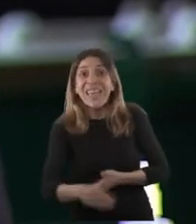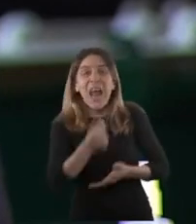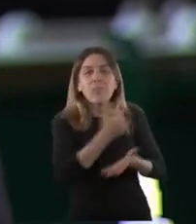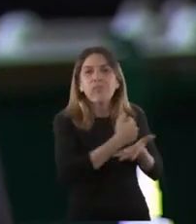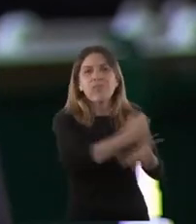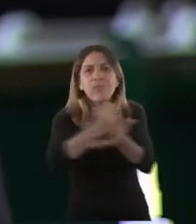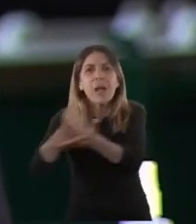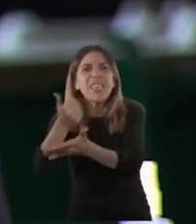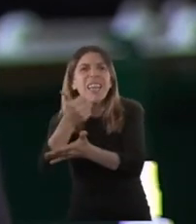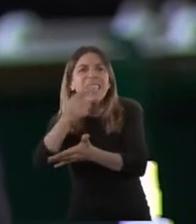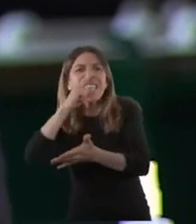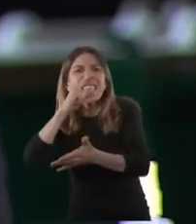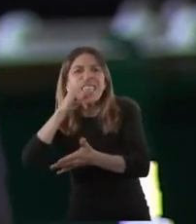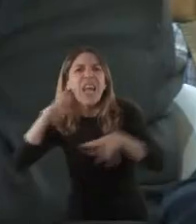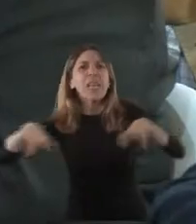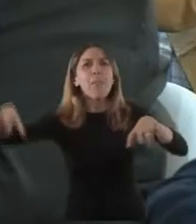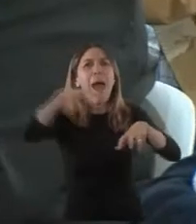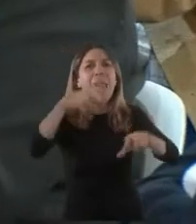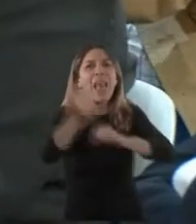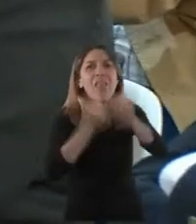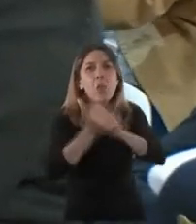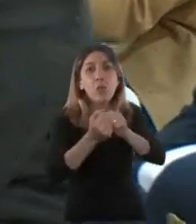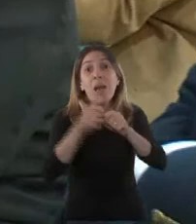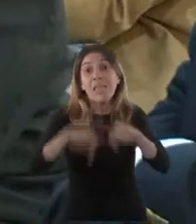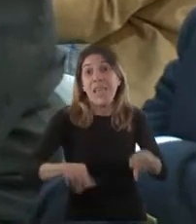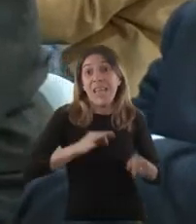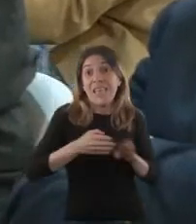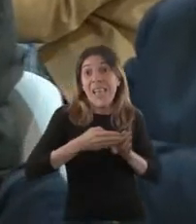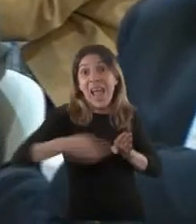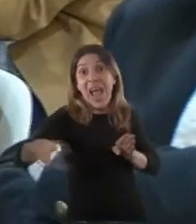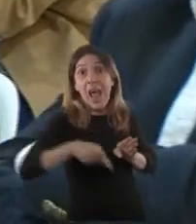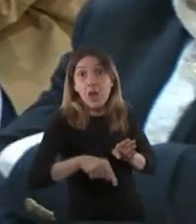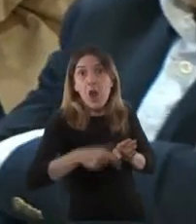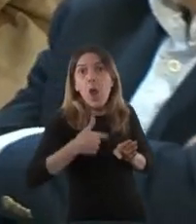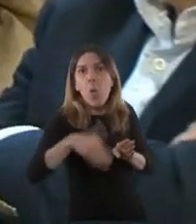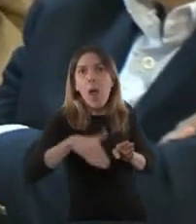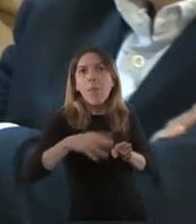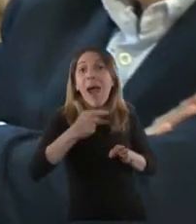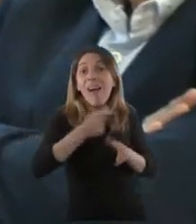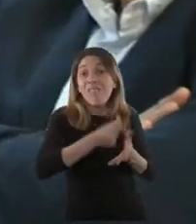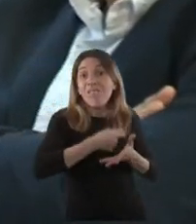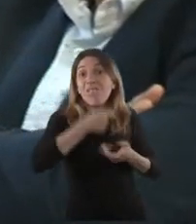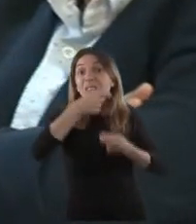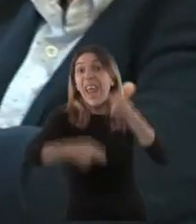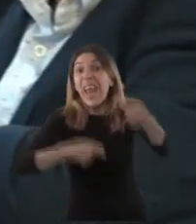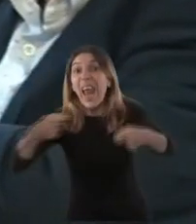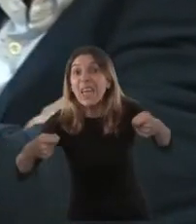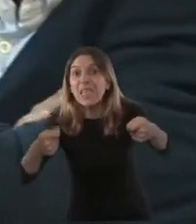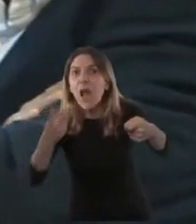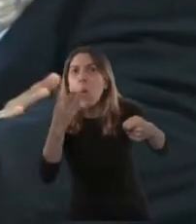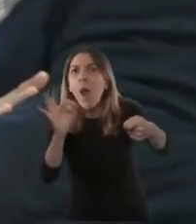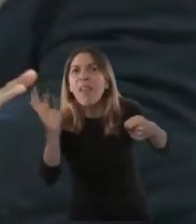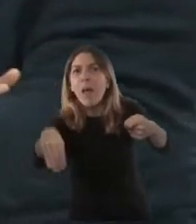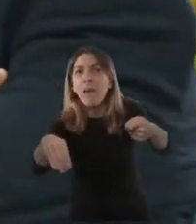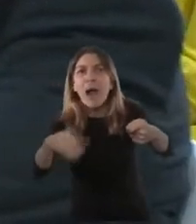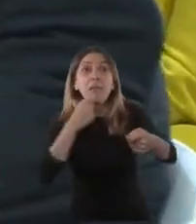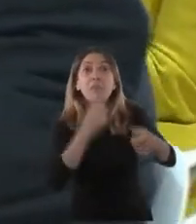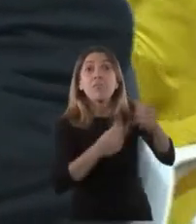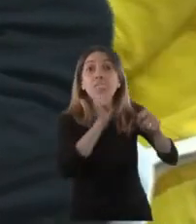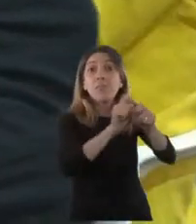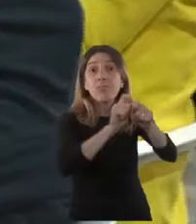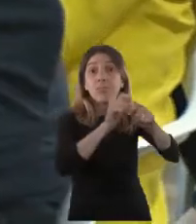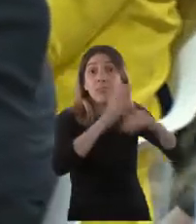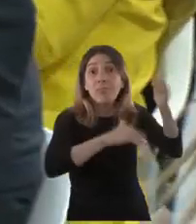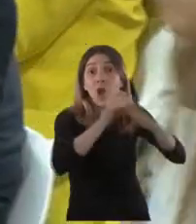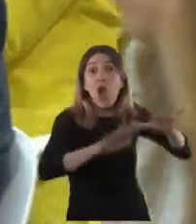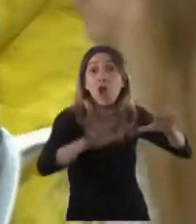país y que este año, con esta revalidación, va a financiar otros 40 parques, entre parques nuevos y